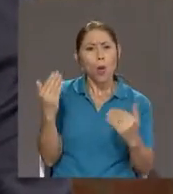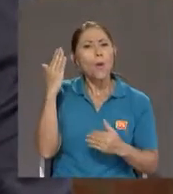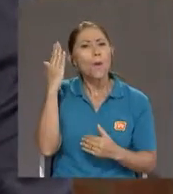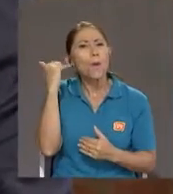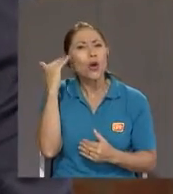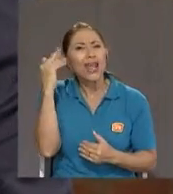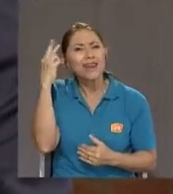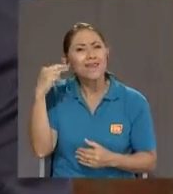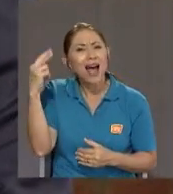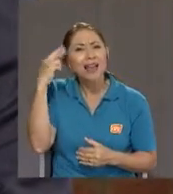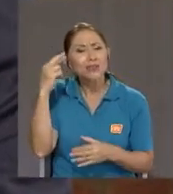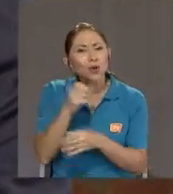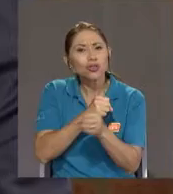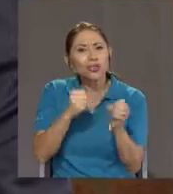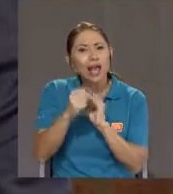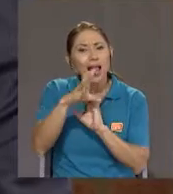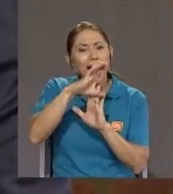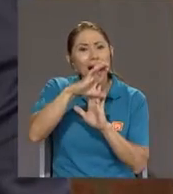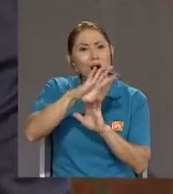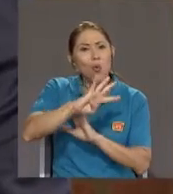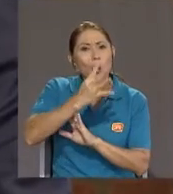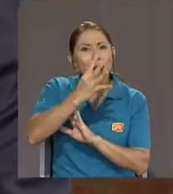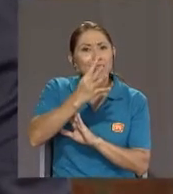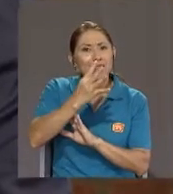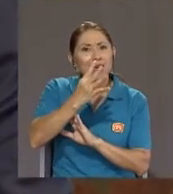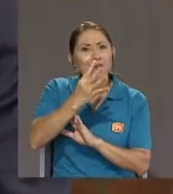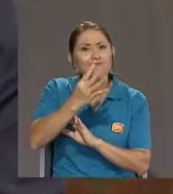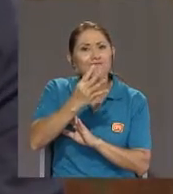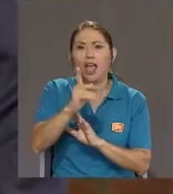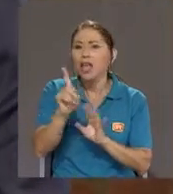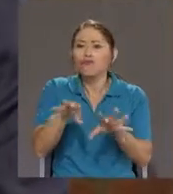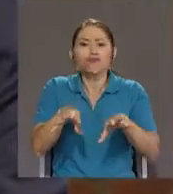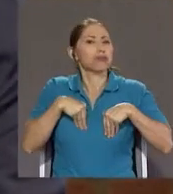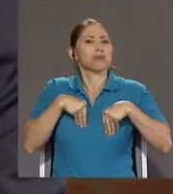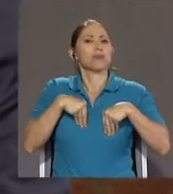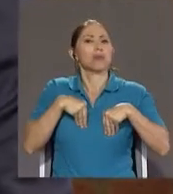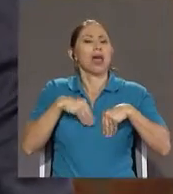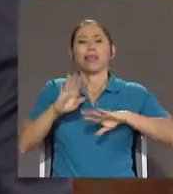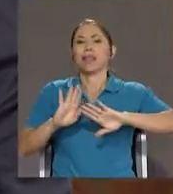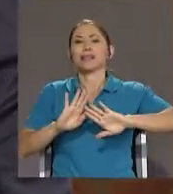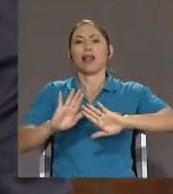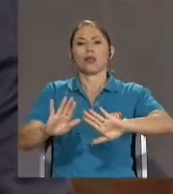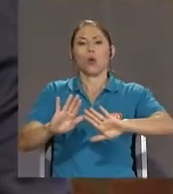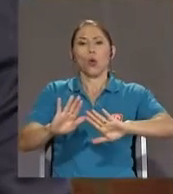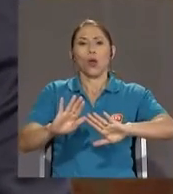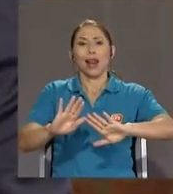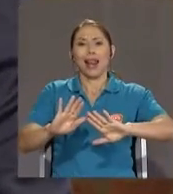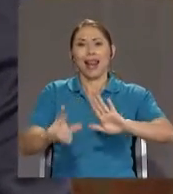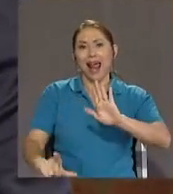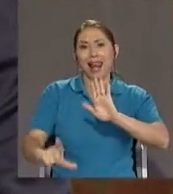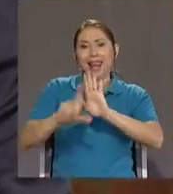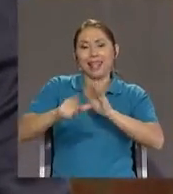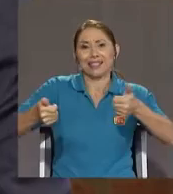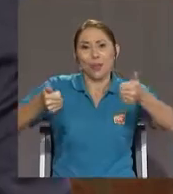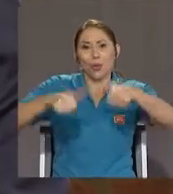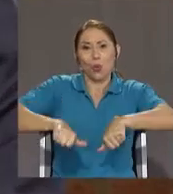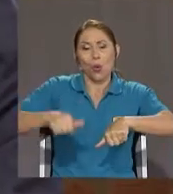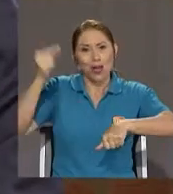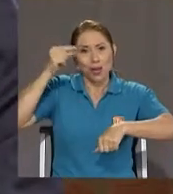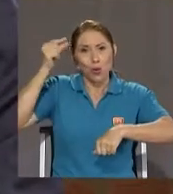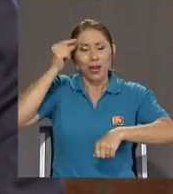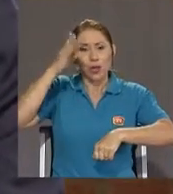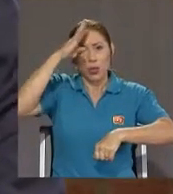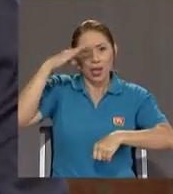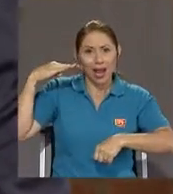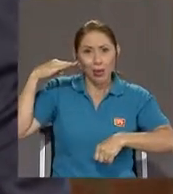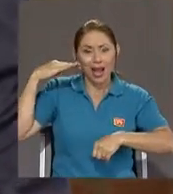Cuarta descartó la ley que se aprobó en el gobierno de Jean Laura, y compararlo